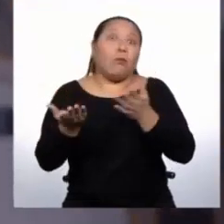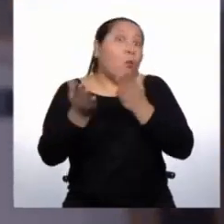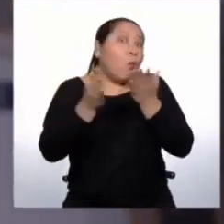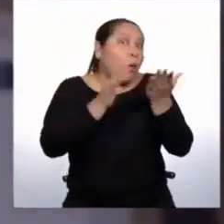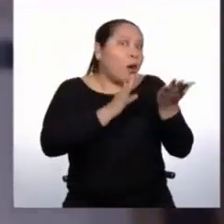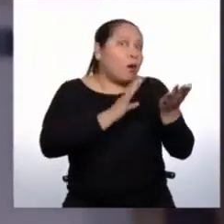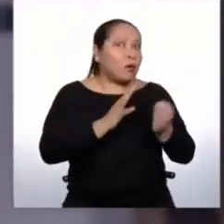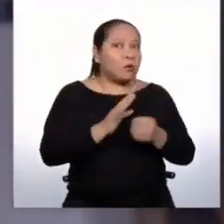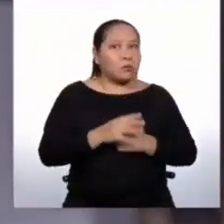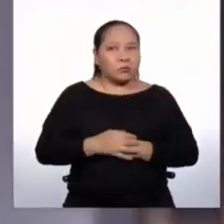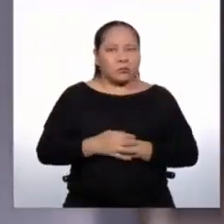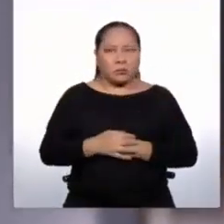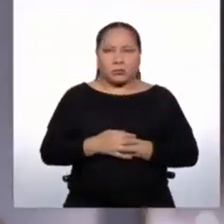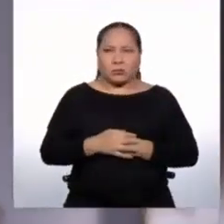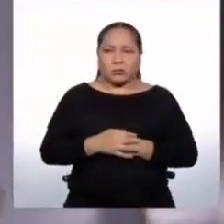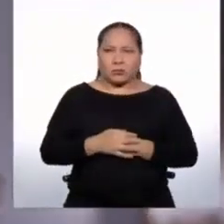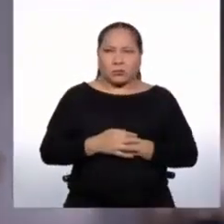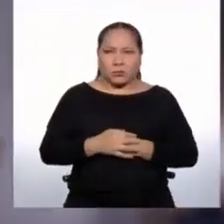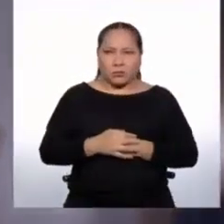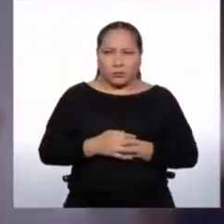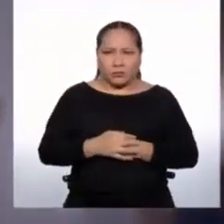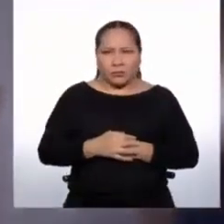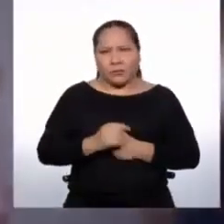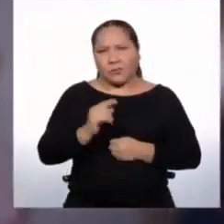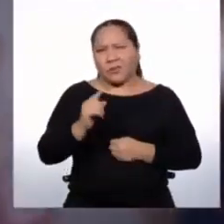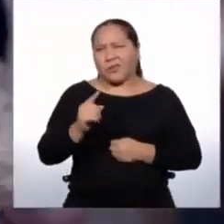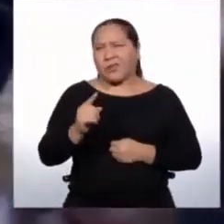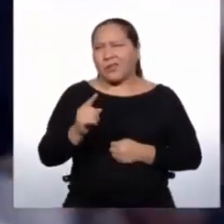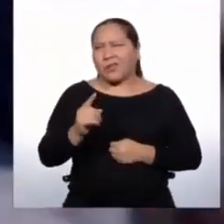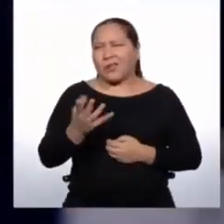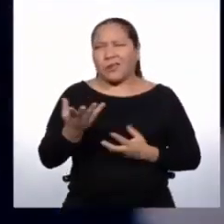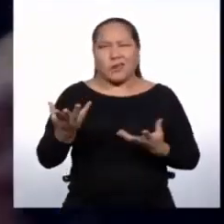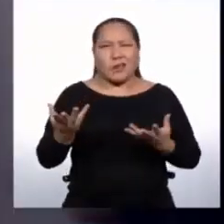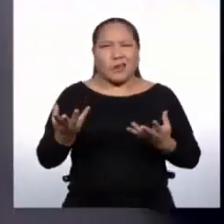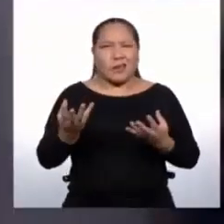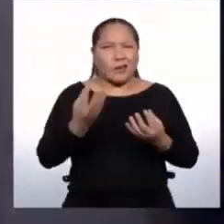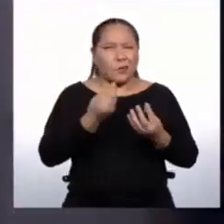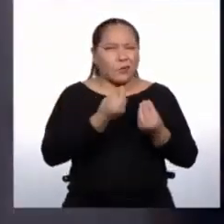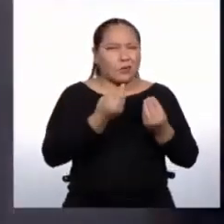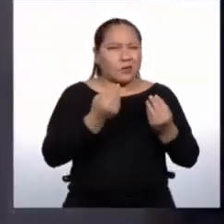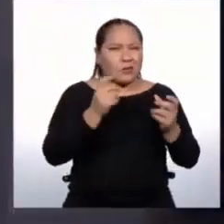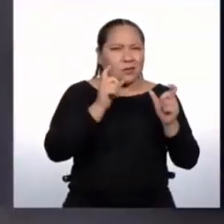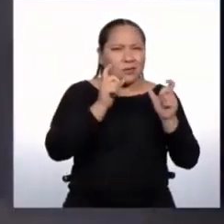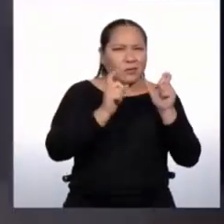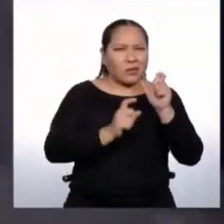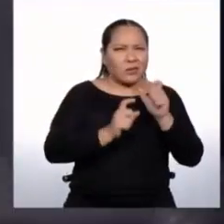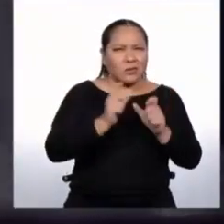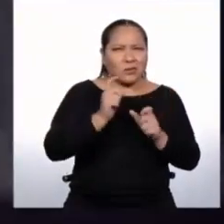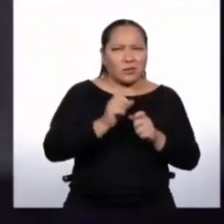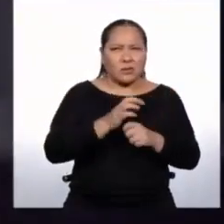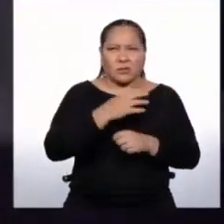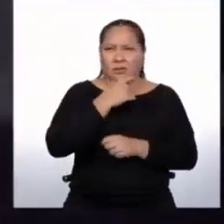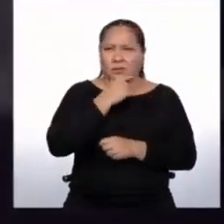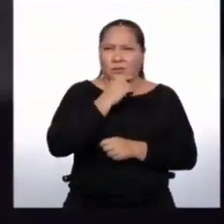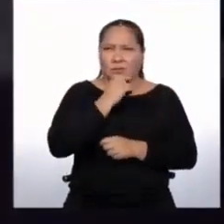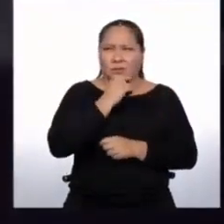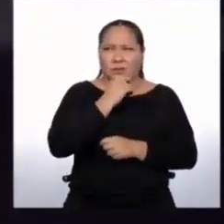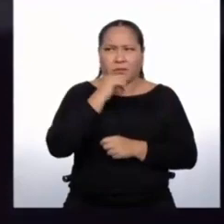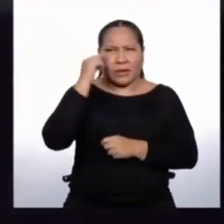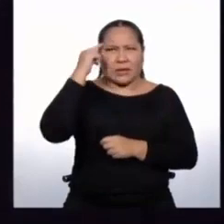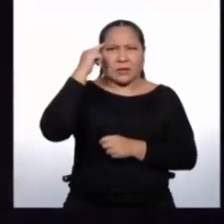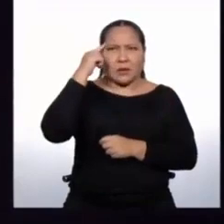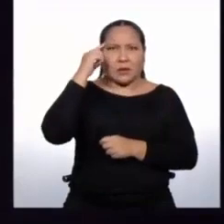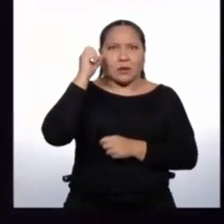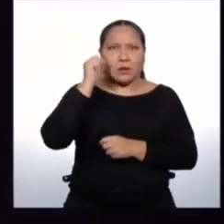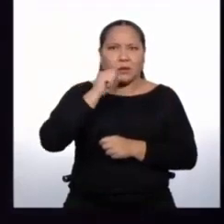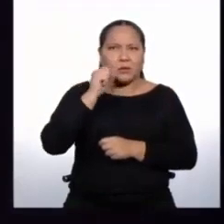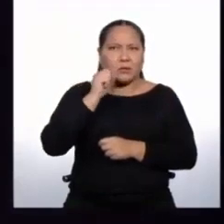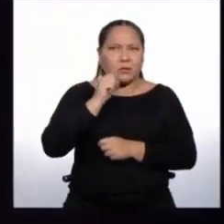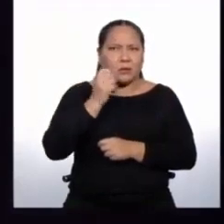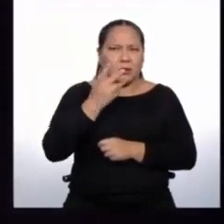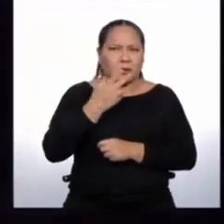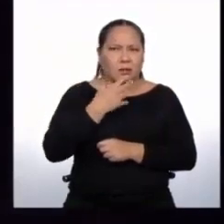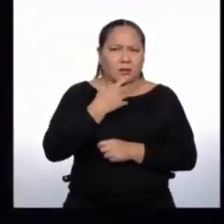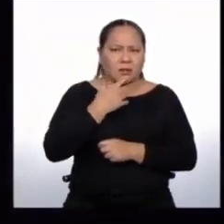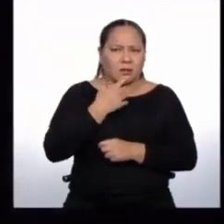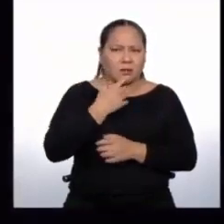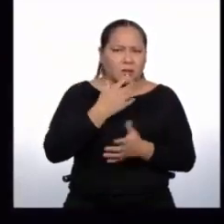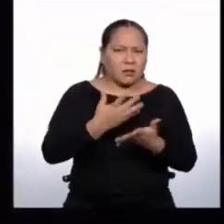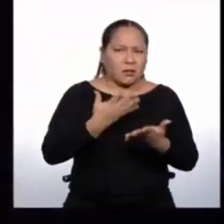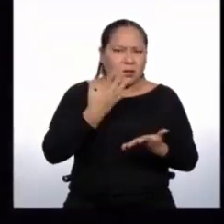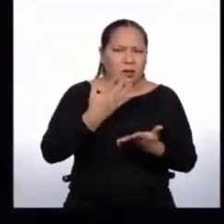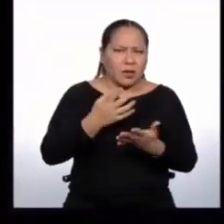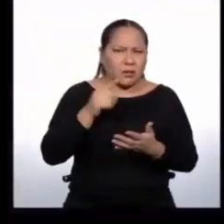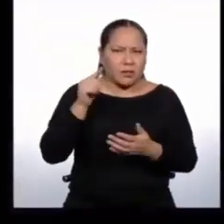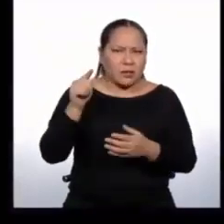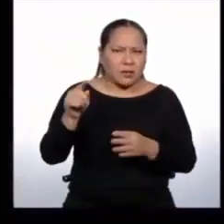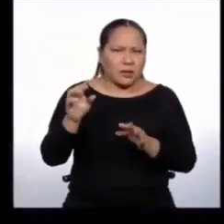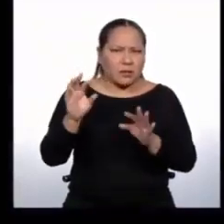de don Ramón Castilla con el obsequio del cañón, que los palaciegos llegaron a persuadirse de que el cañoncito sería algo más peligroso